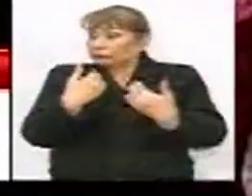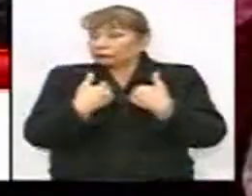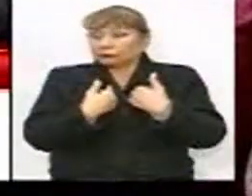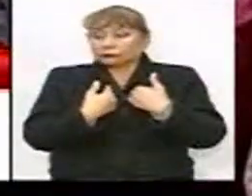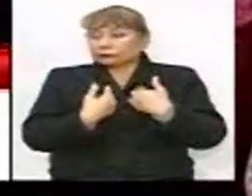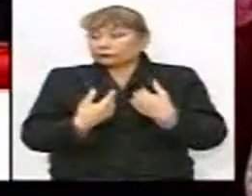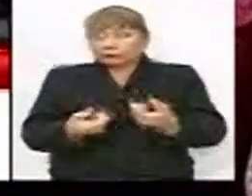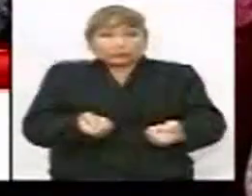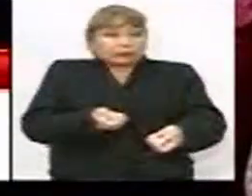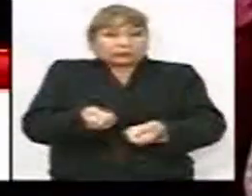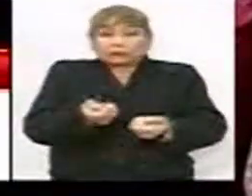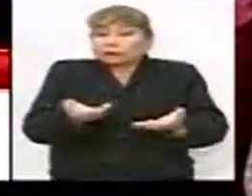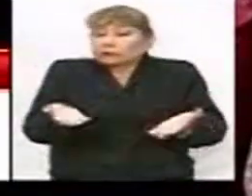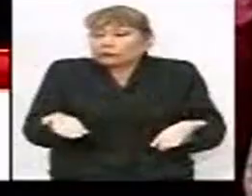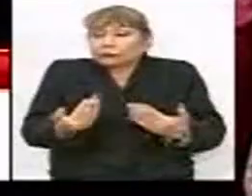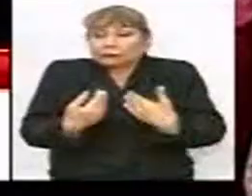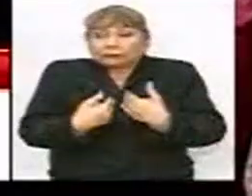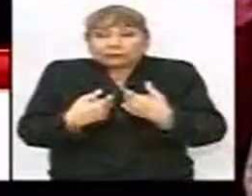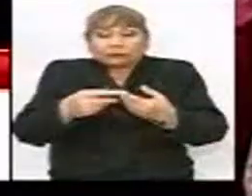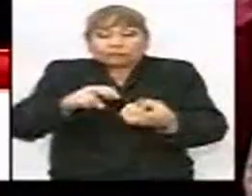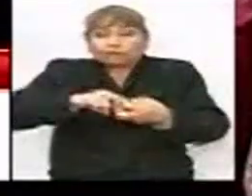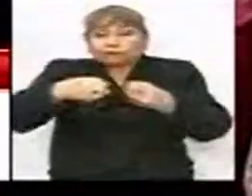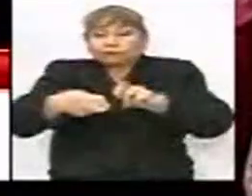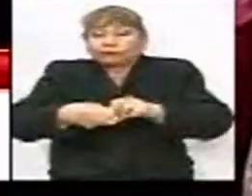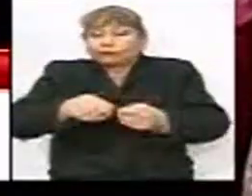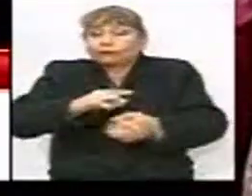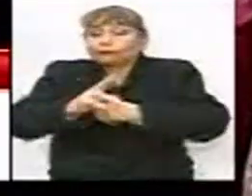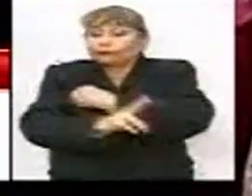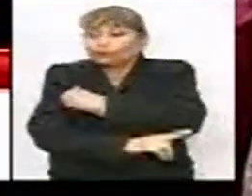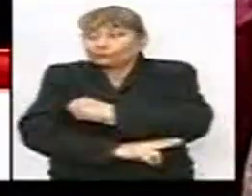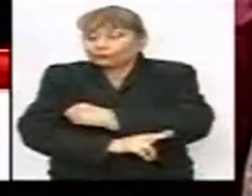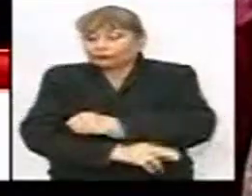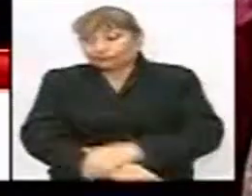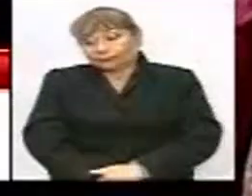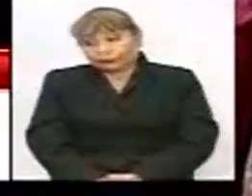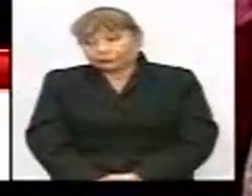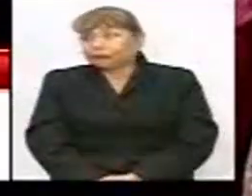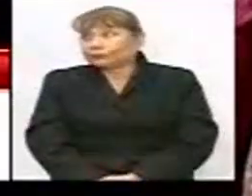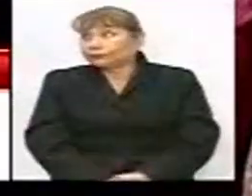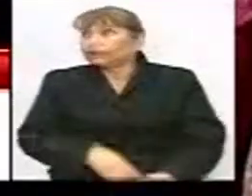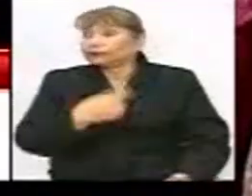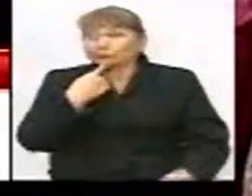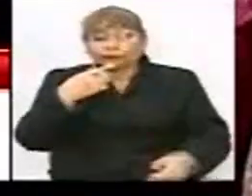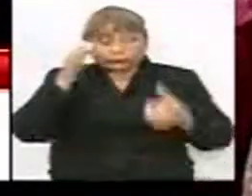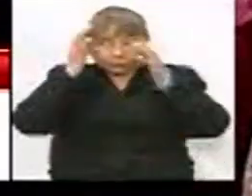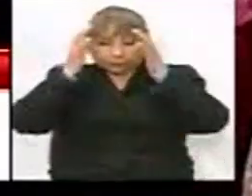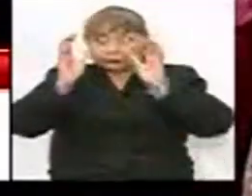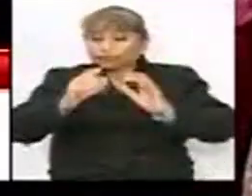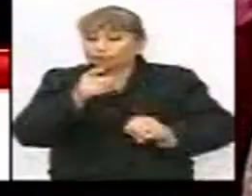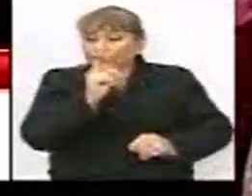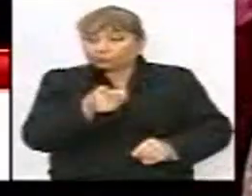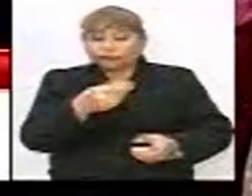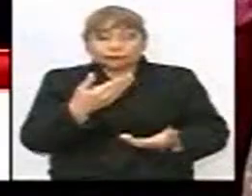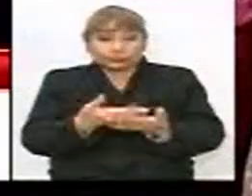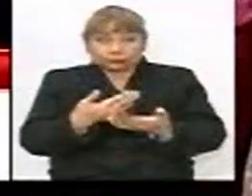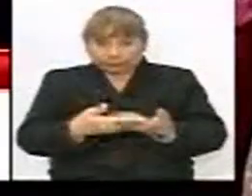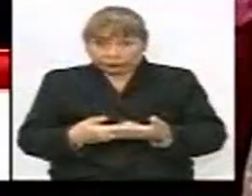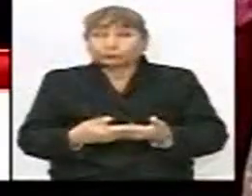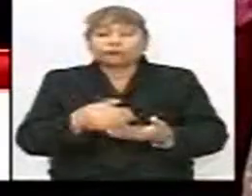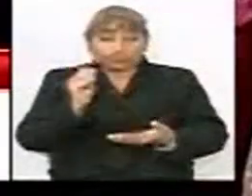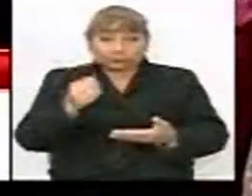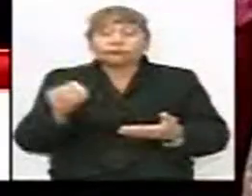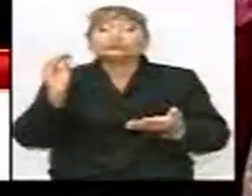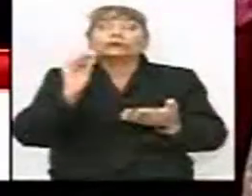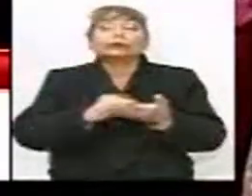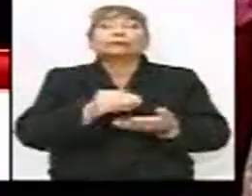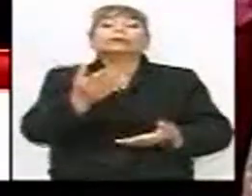las administraciones, tenemos un problema a nivel nacional. Y por otro lado, presidente, estando de acuerdo con la moción que usted presenta, hay que